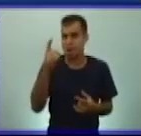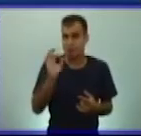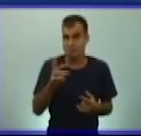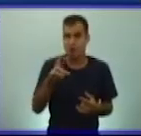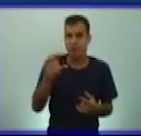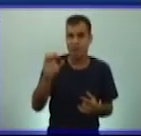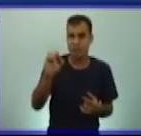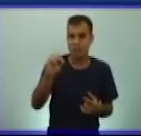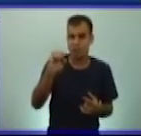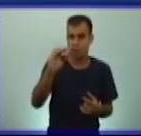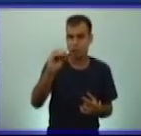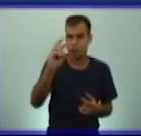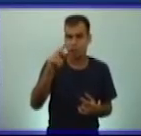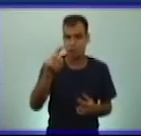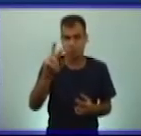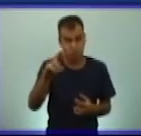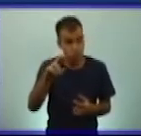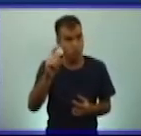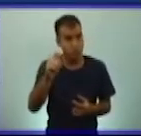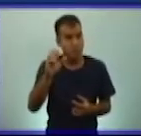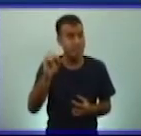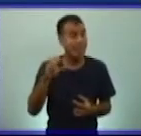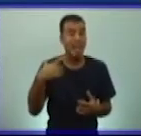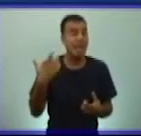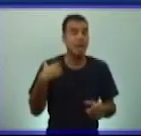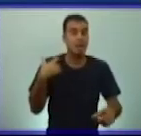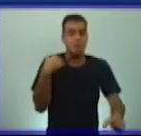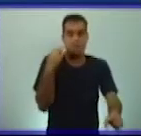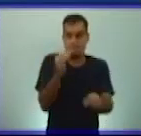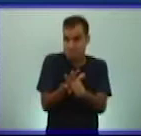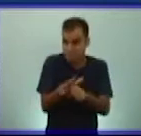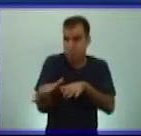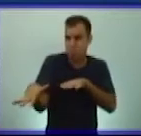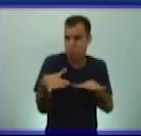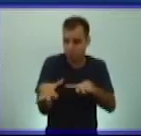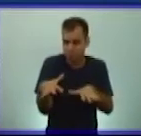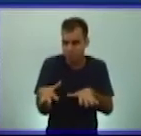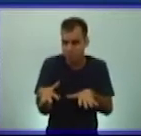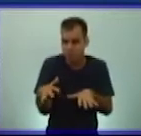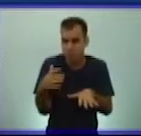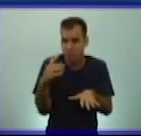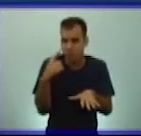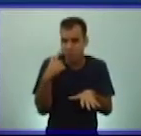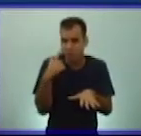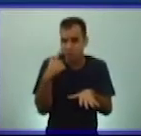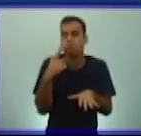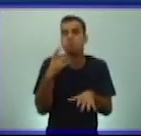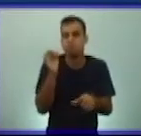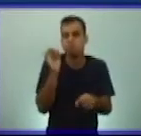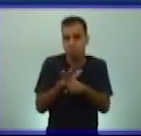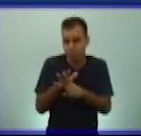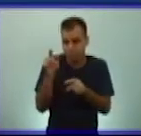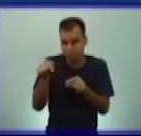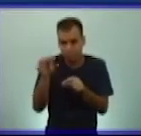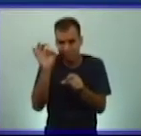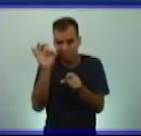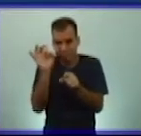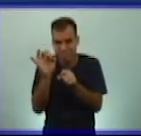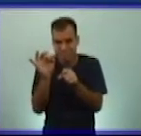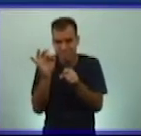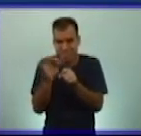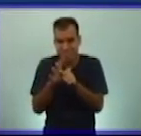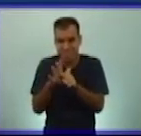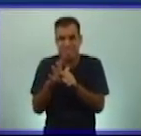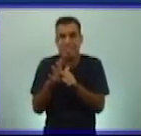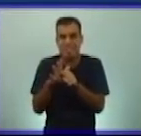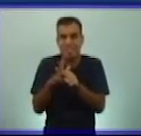y iniciábamos o permitíamos el movimiento del cuerpo a partir de esta posición extrema.